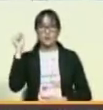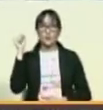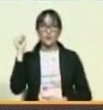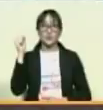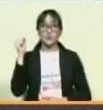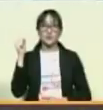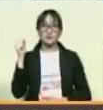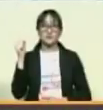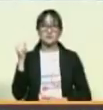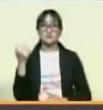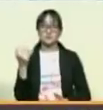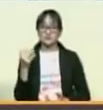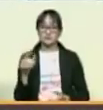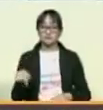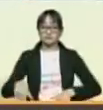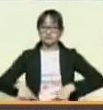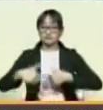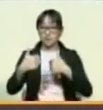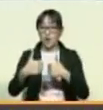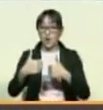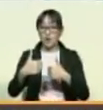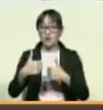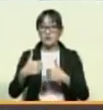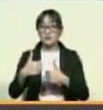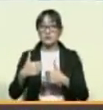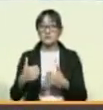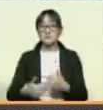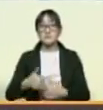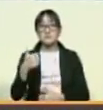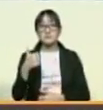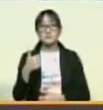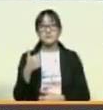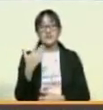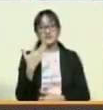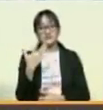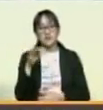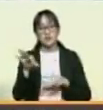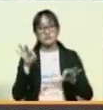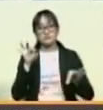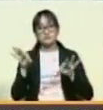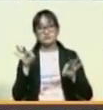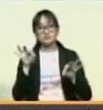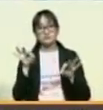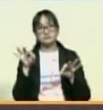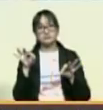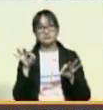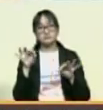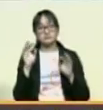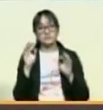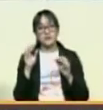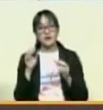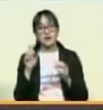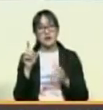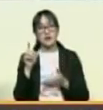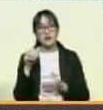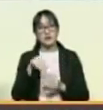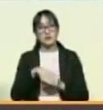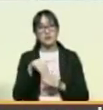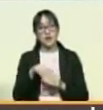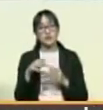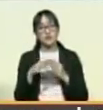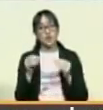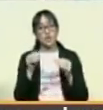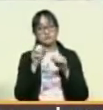vamos a enfrentar a los candidatos de la derecha que se presenten. Son más de, son 5 candidatos que van a la lista electoral, y a todos les